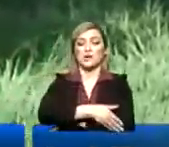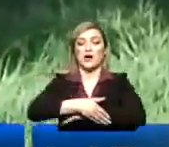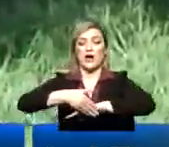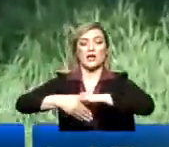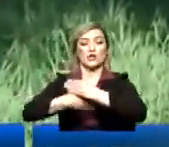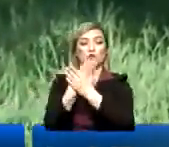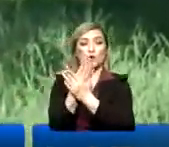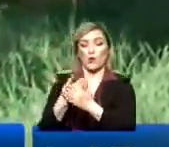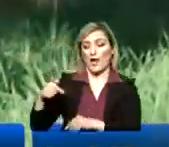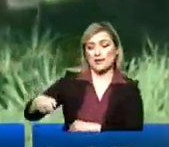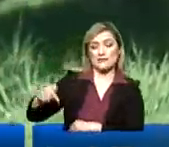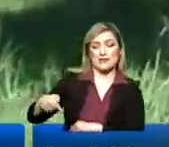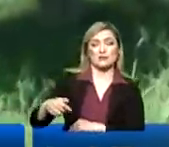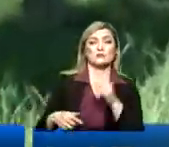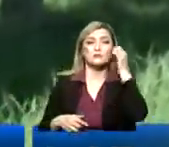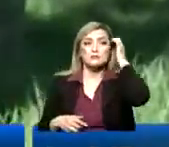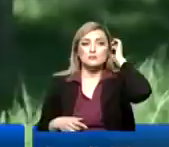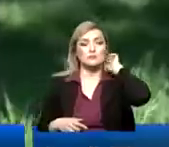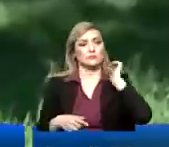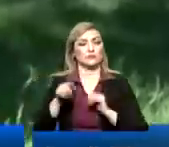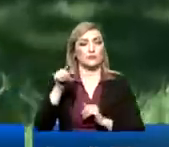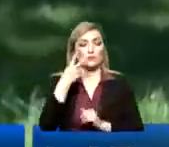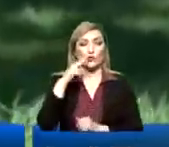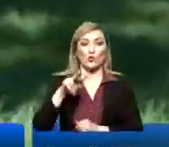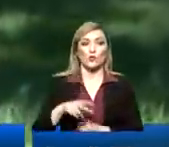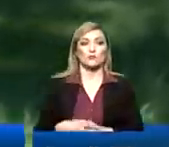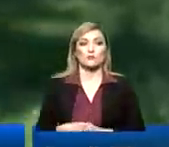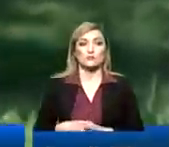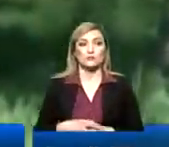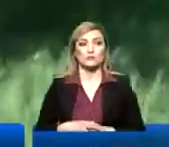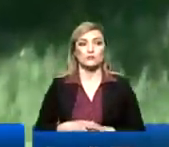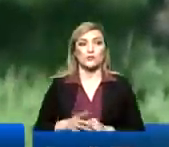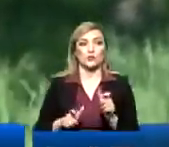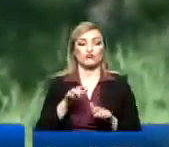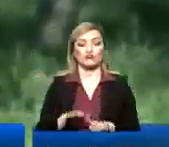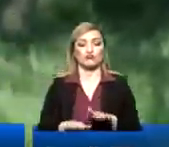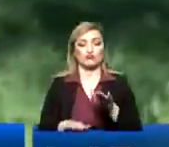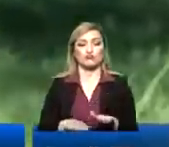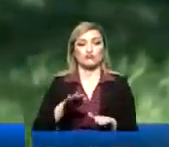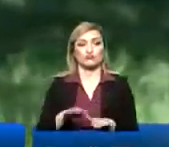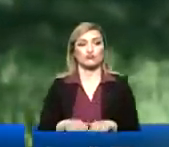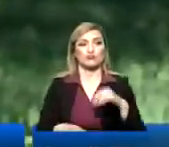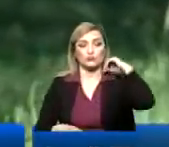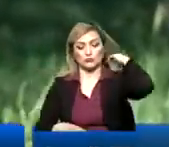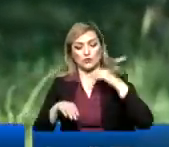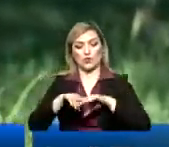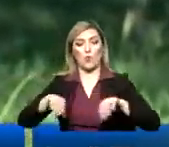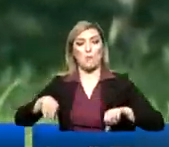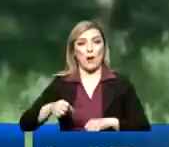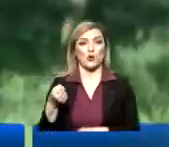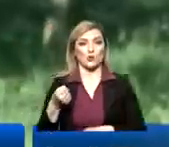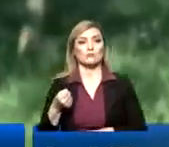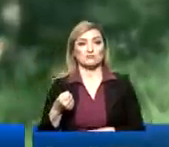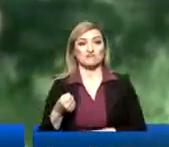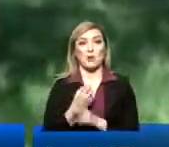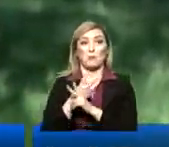la que estamos en este momento. Vemos en este momento cómo hacen las personas de ejercicio. Tienen un palo y es algo que se repite